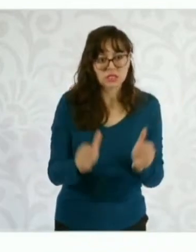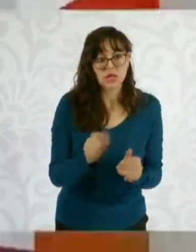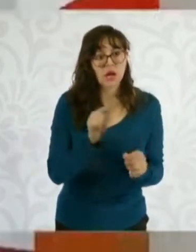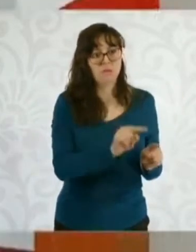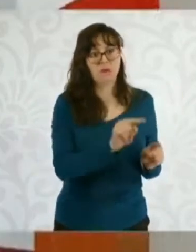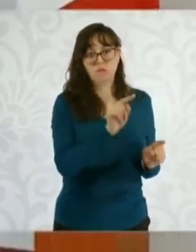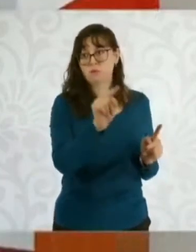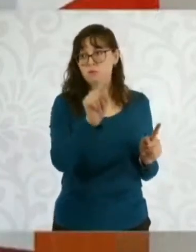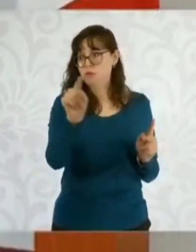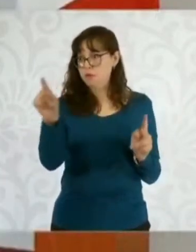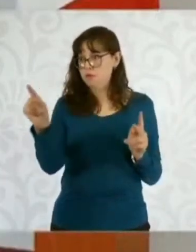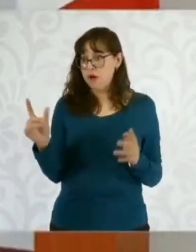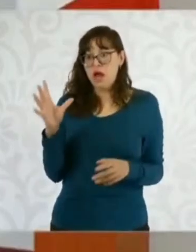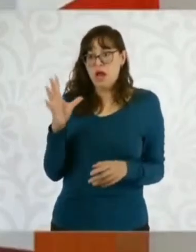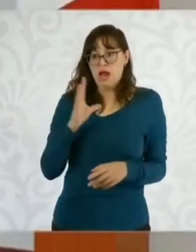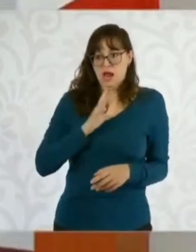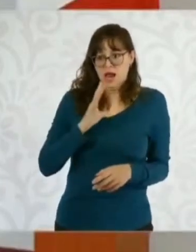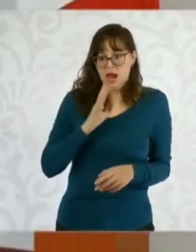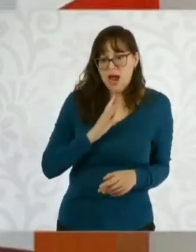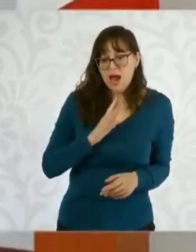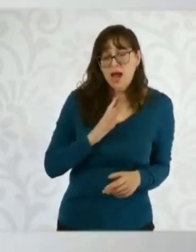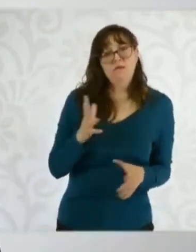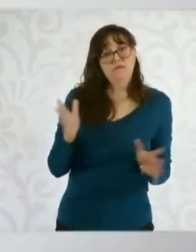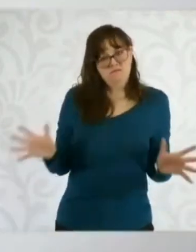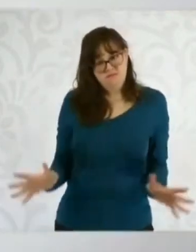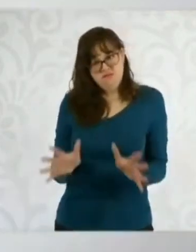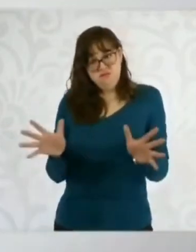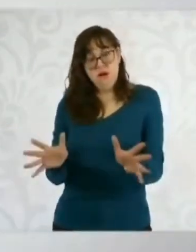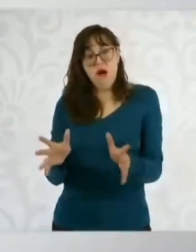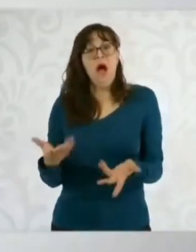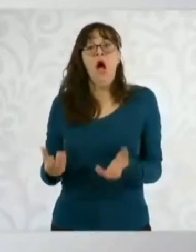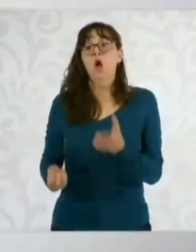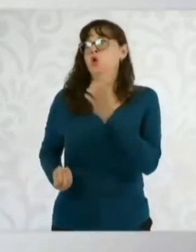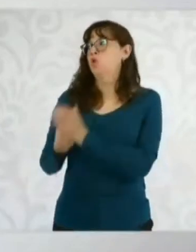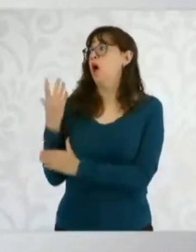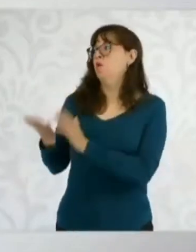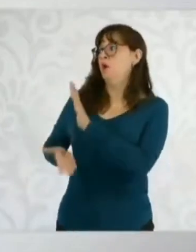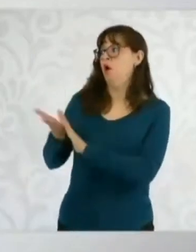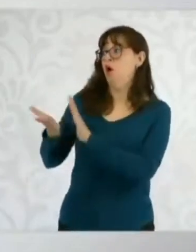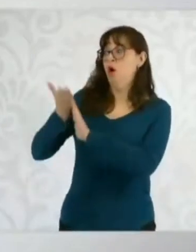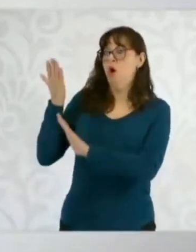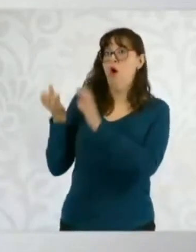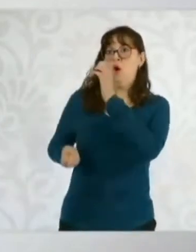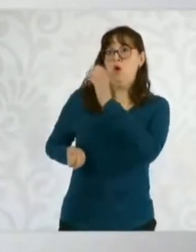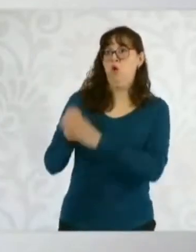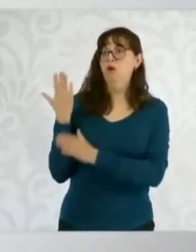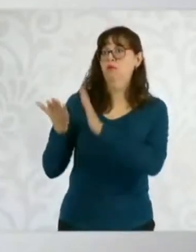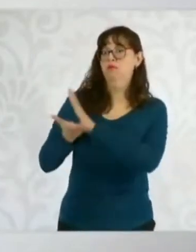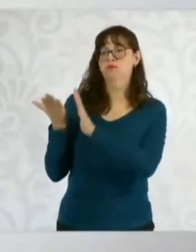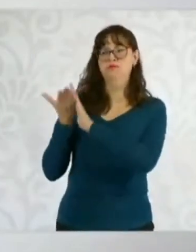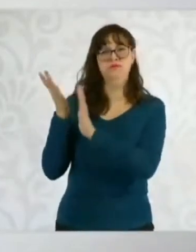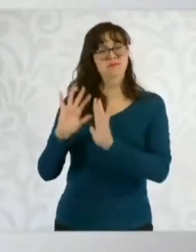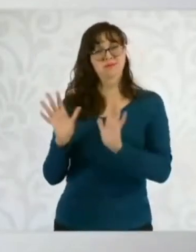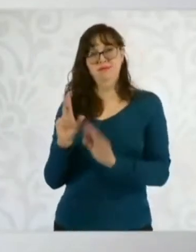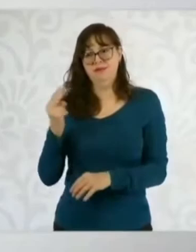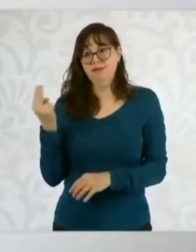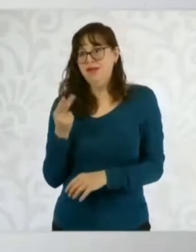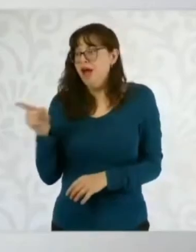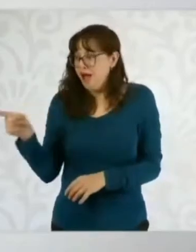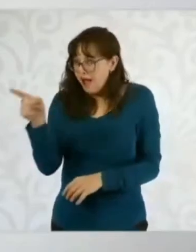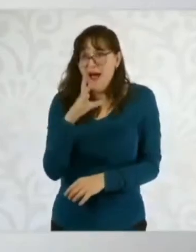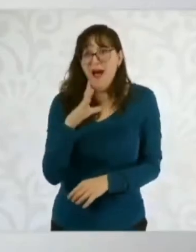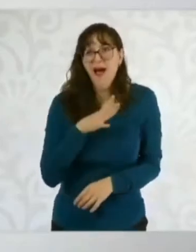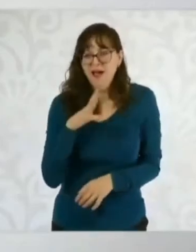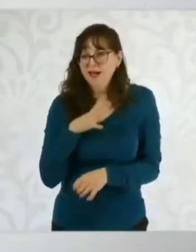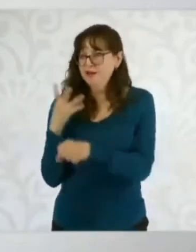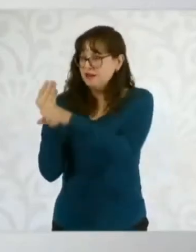que ya existen para no solo construir nuevas cosas, sino darle capacidad resolutiva a las que ya están, y el programa programa de farmacias del bienestar que se anunció en algún